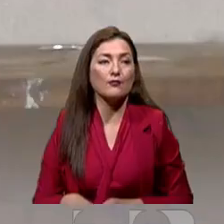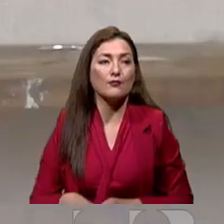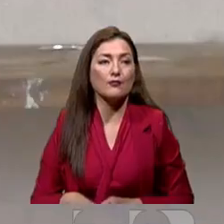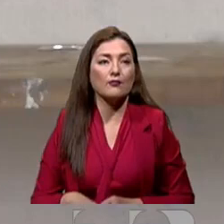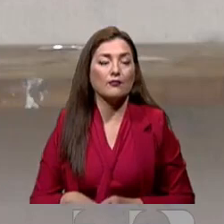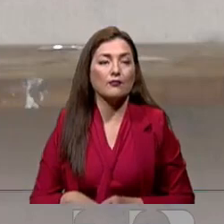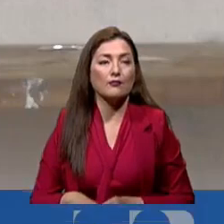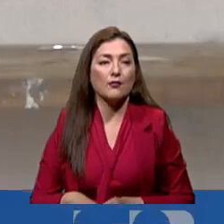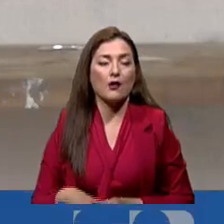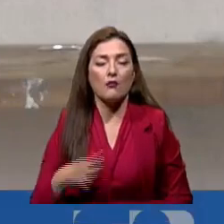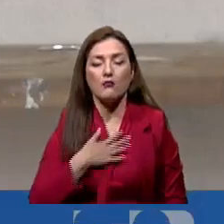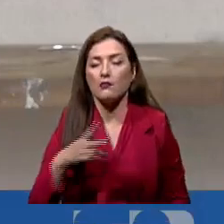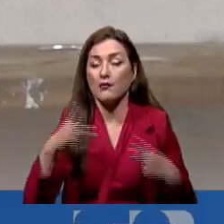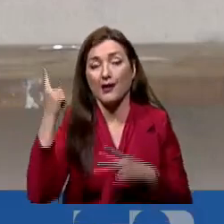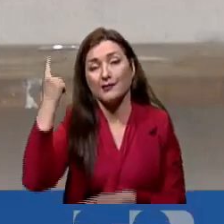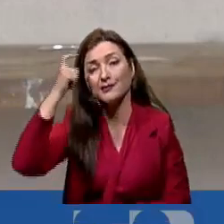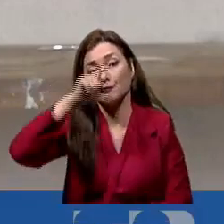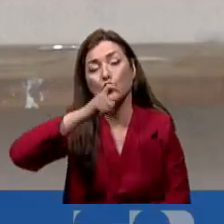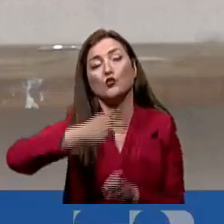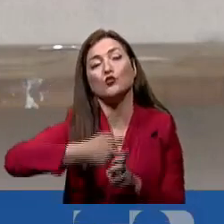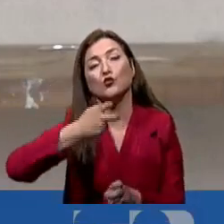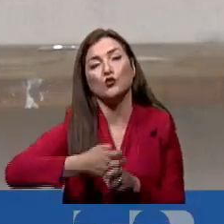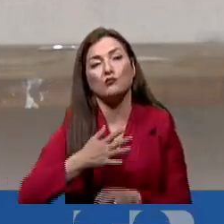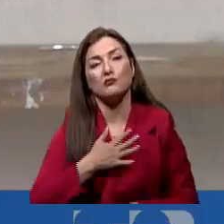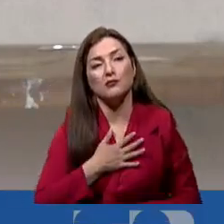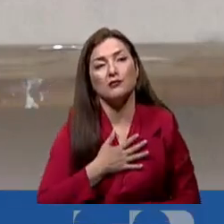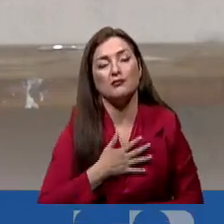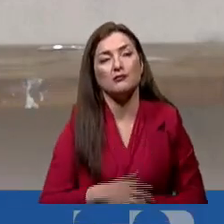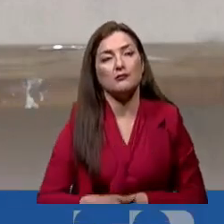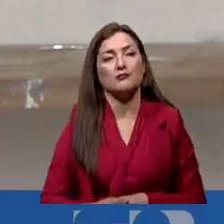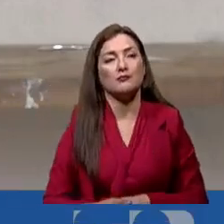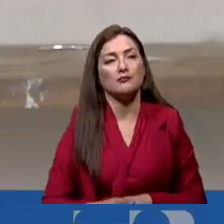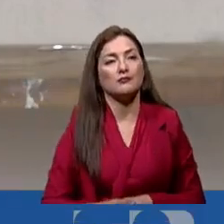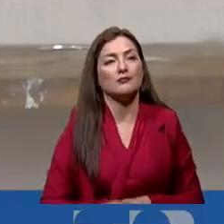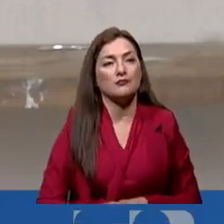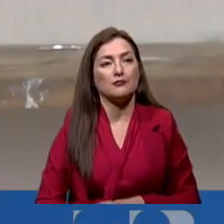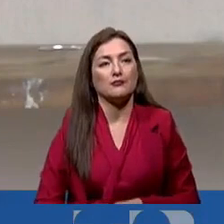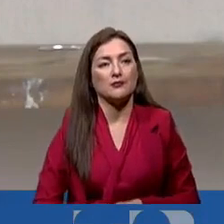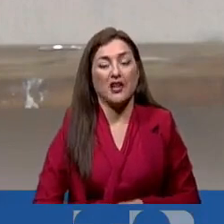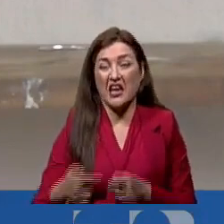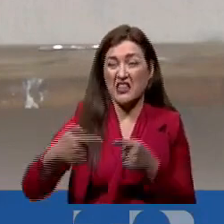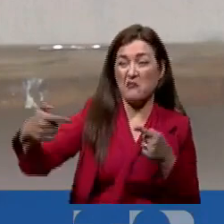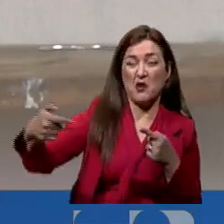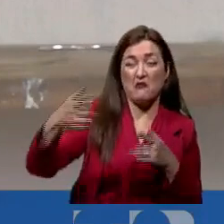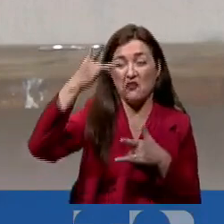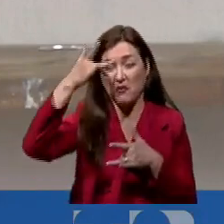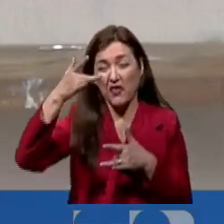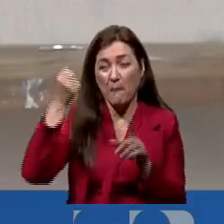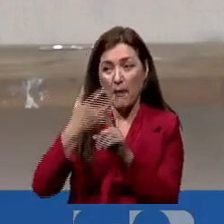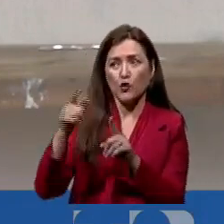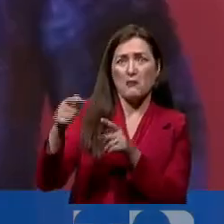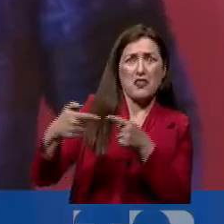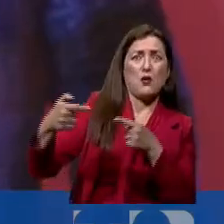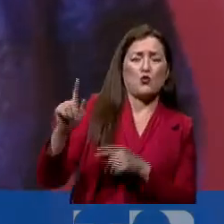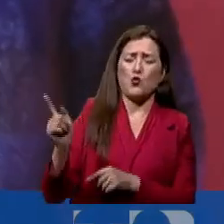096-993-9079. A mí ha sido muy difícil, muy duro para mí. Ni quisiera que haya, ni a mi enemigo deseara que esta enfermedad les